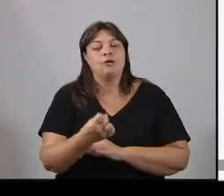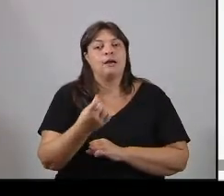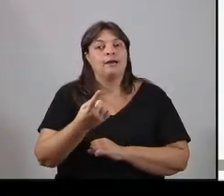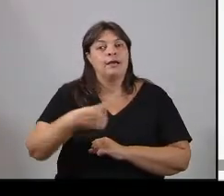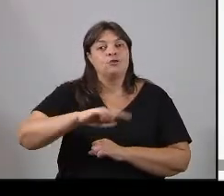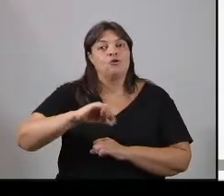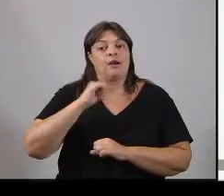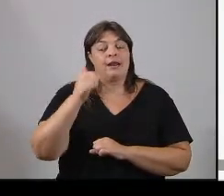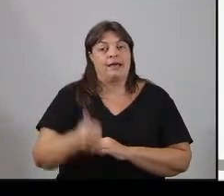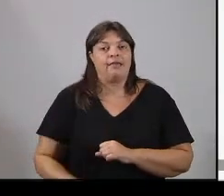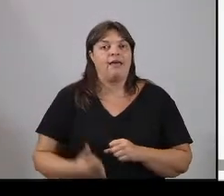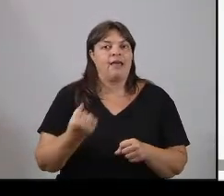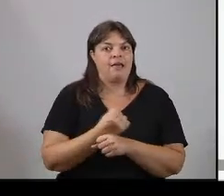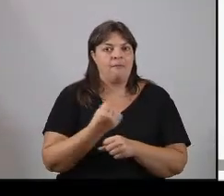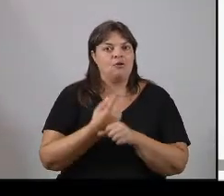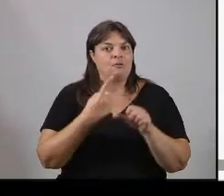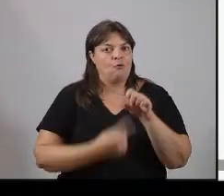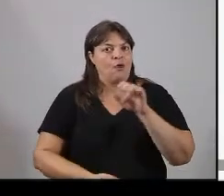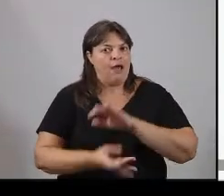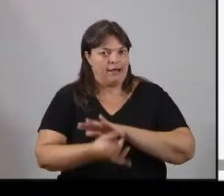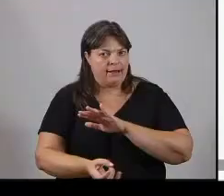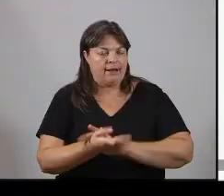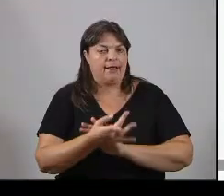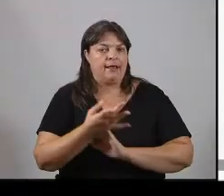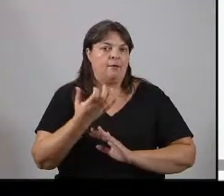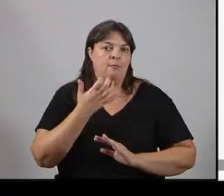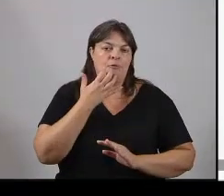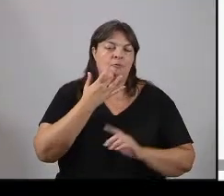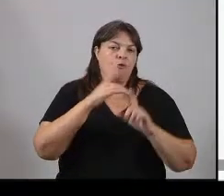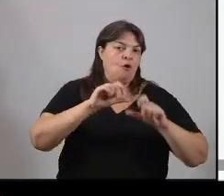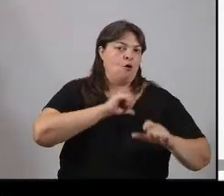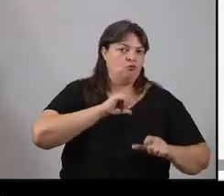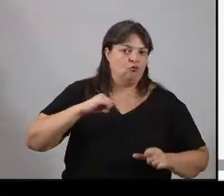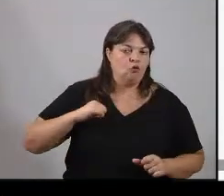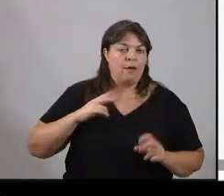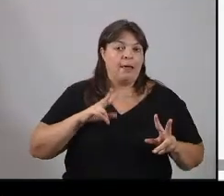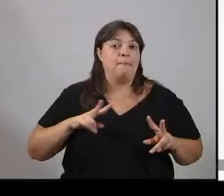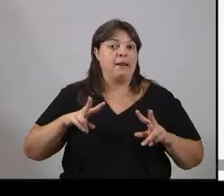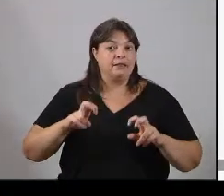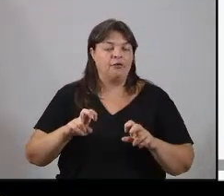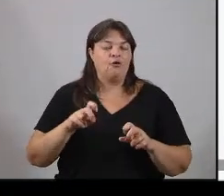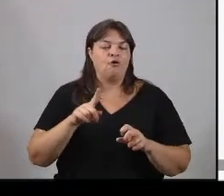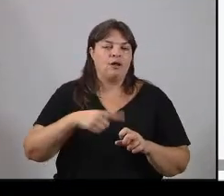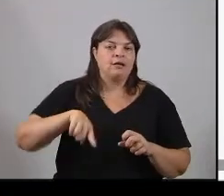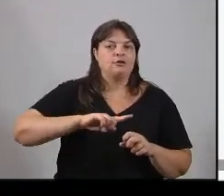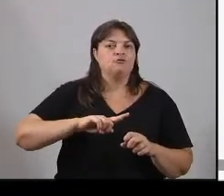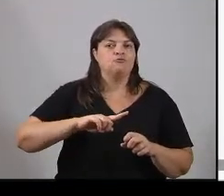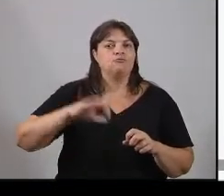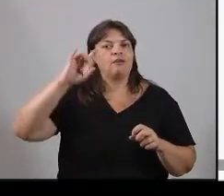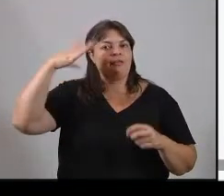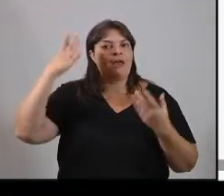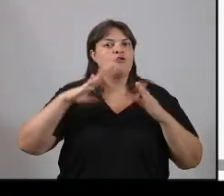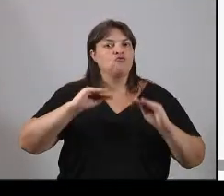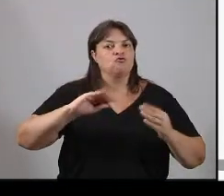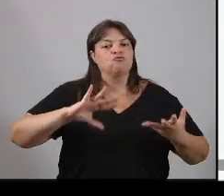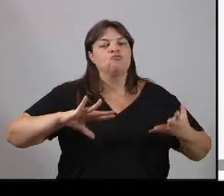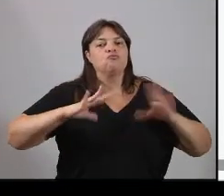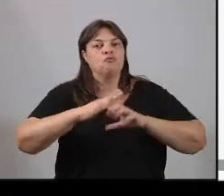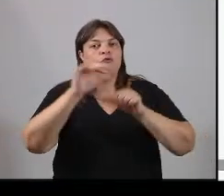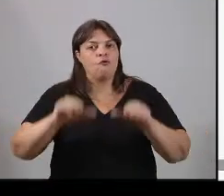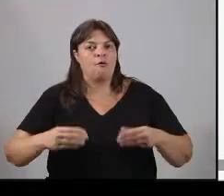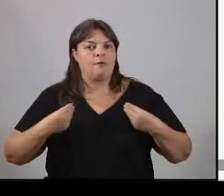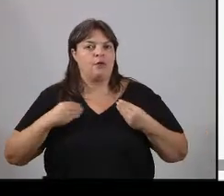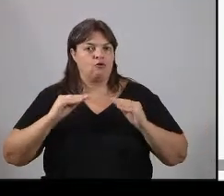riqueza y empleo en Extremadura, que son los autónomos y los emprendedores, para que conviertan su idea en su forma de